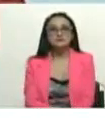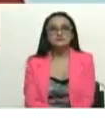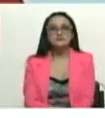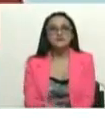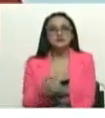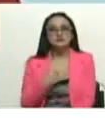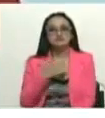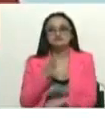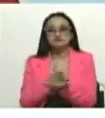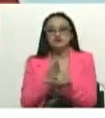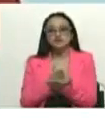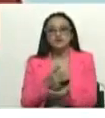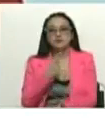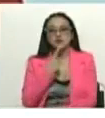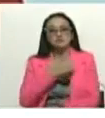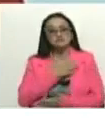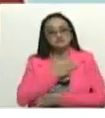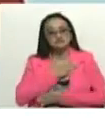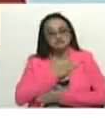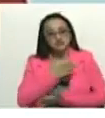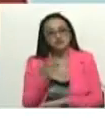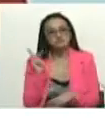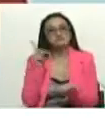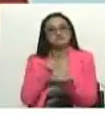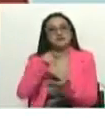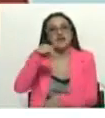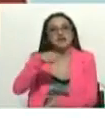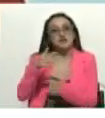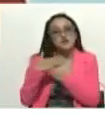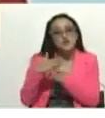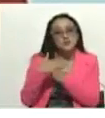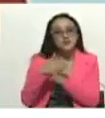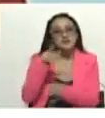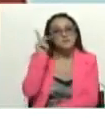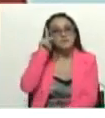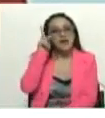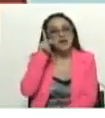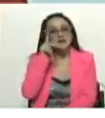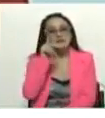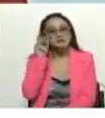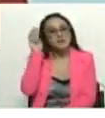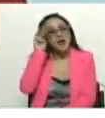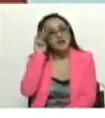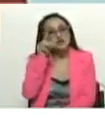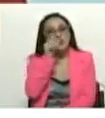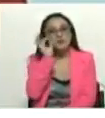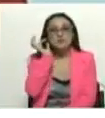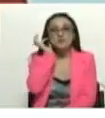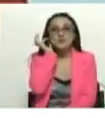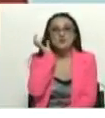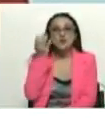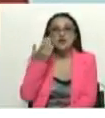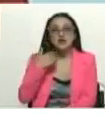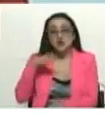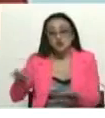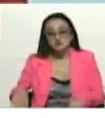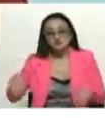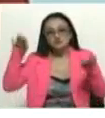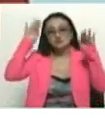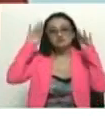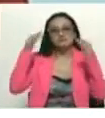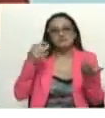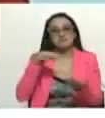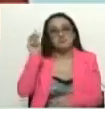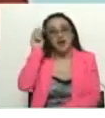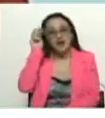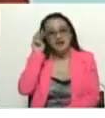que me place, me complace mucho venir a compartir con los maestros y las maestras. Crecí entre maestros. Mi